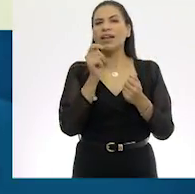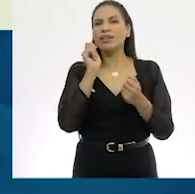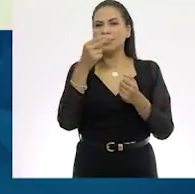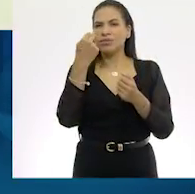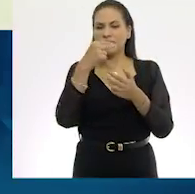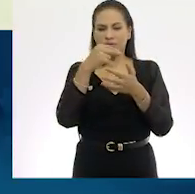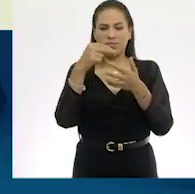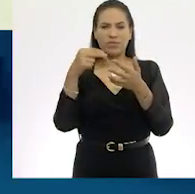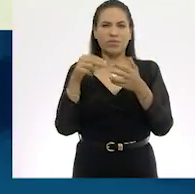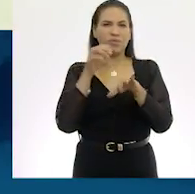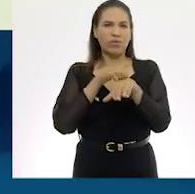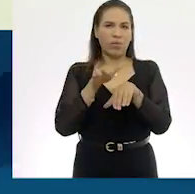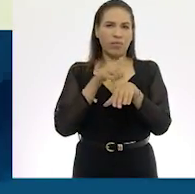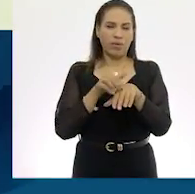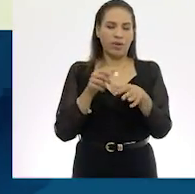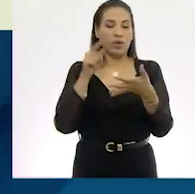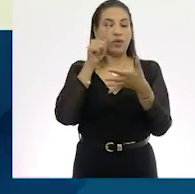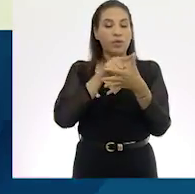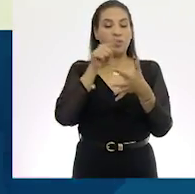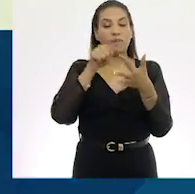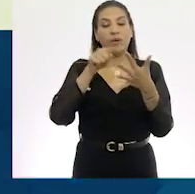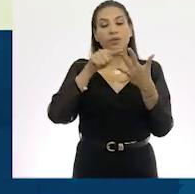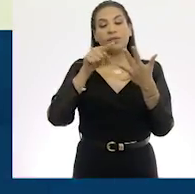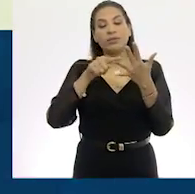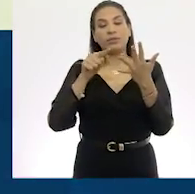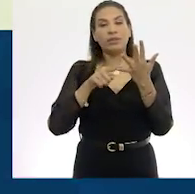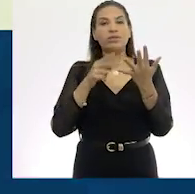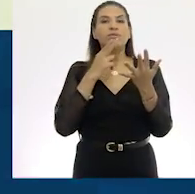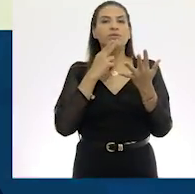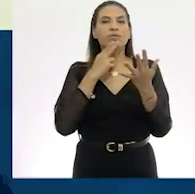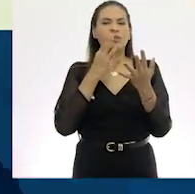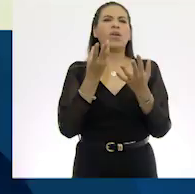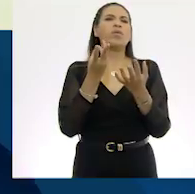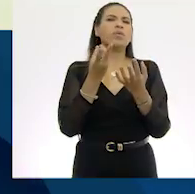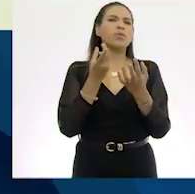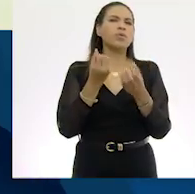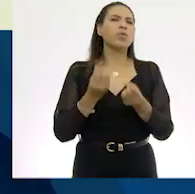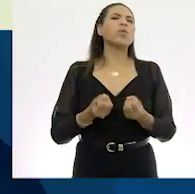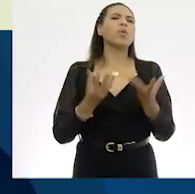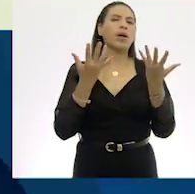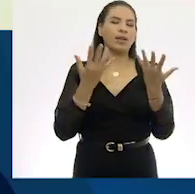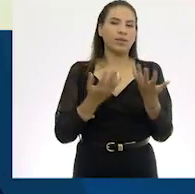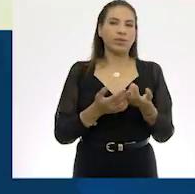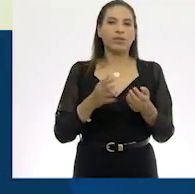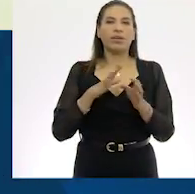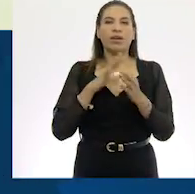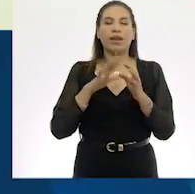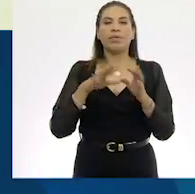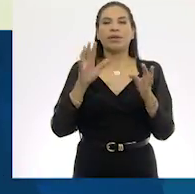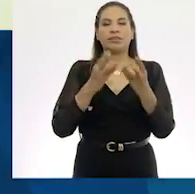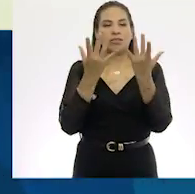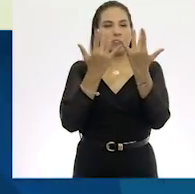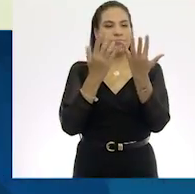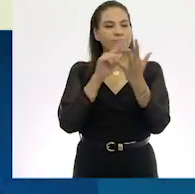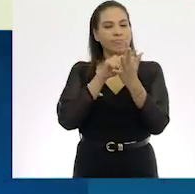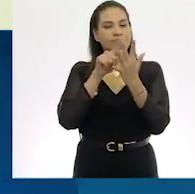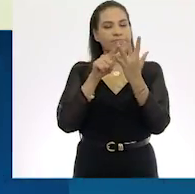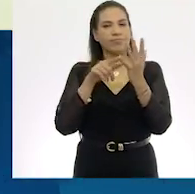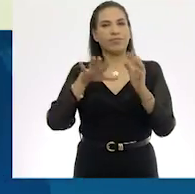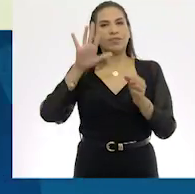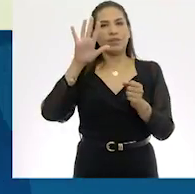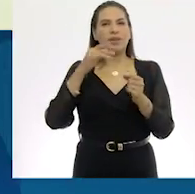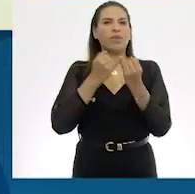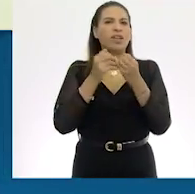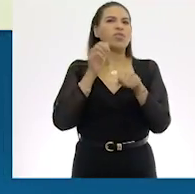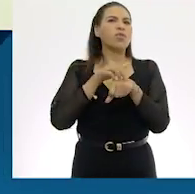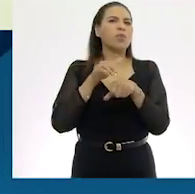números. Tocarte los dedos al contar ayuda a llevar la cuenta, y levantar los dedos en el aire es una forma de expresar